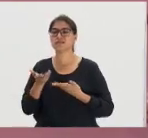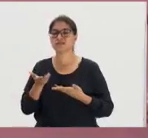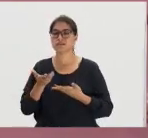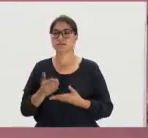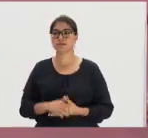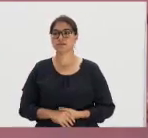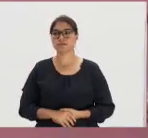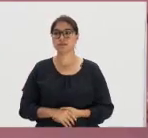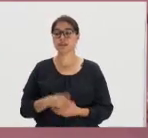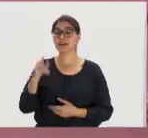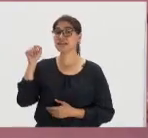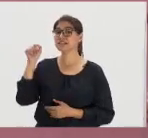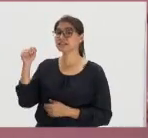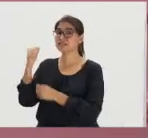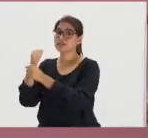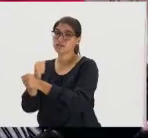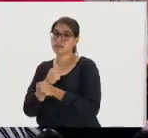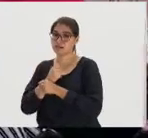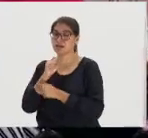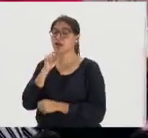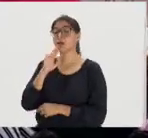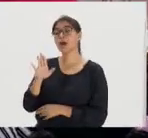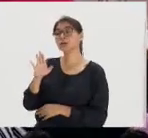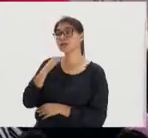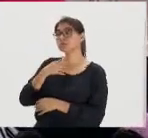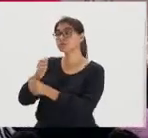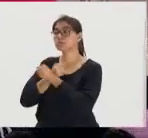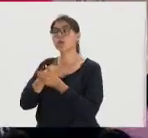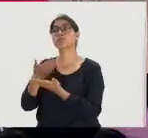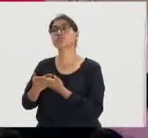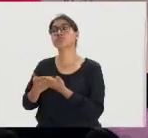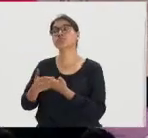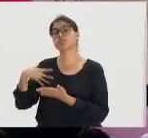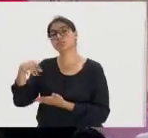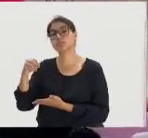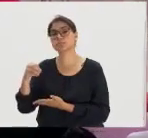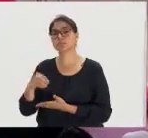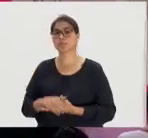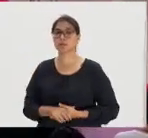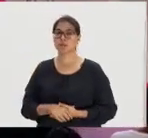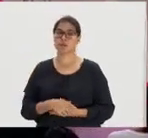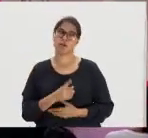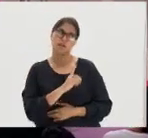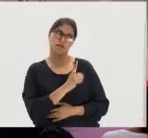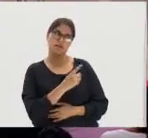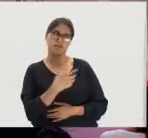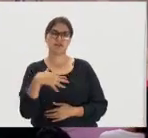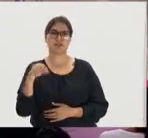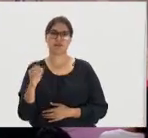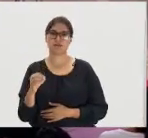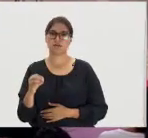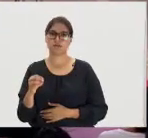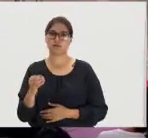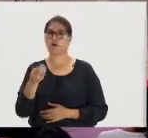Si me amás, dame la prueba de amor. Para eso anda al súper, ahí dan display.